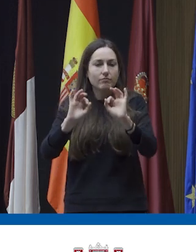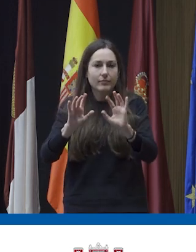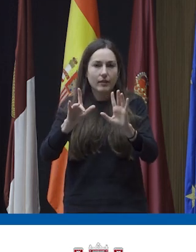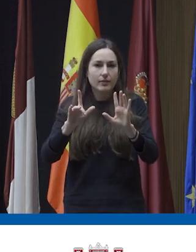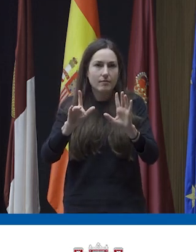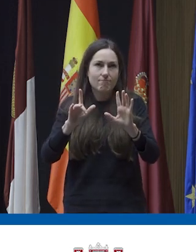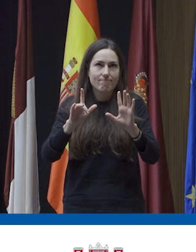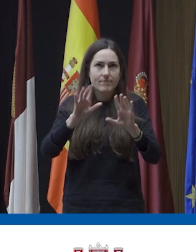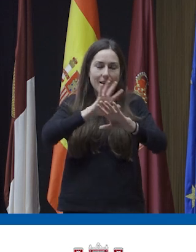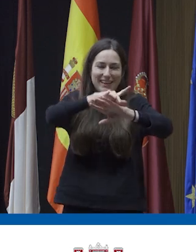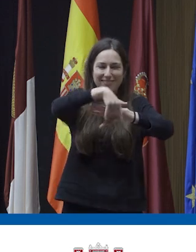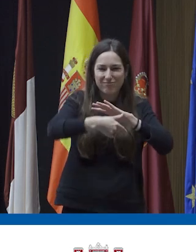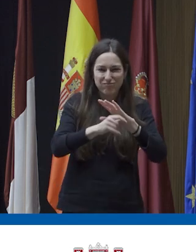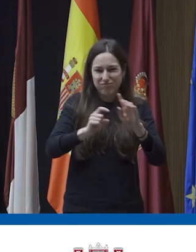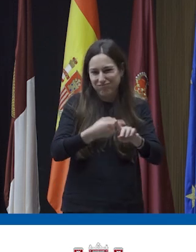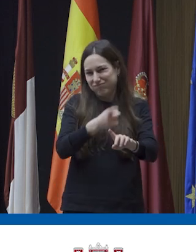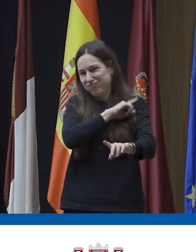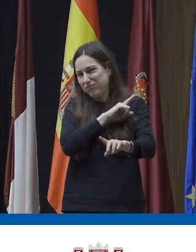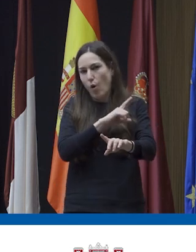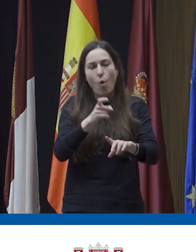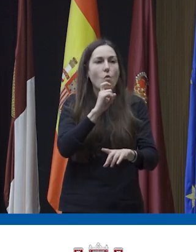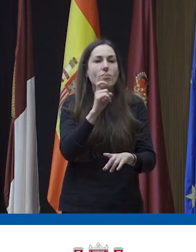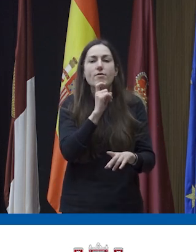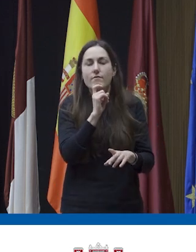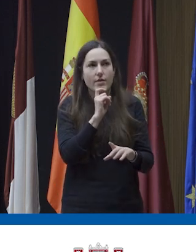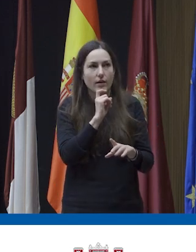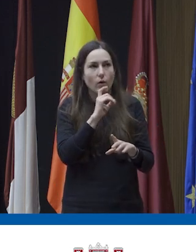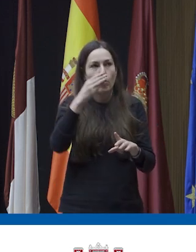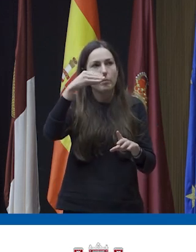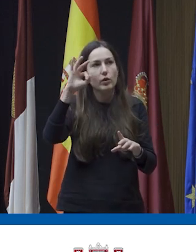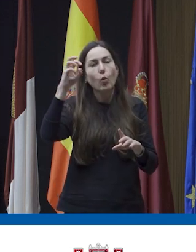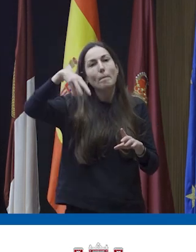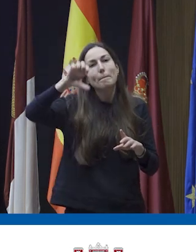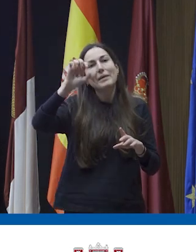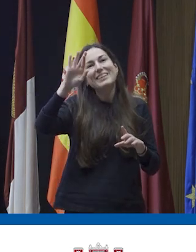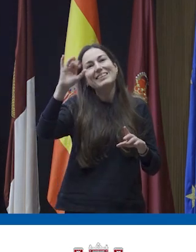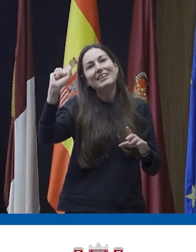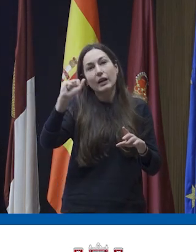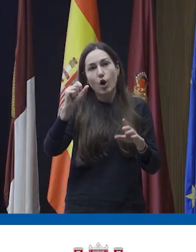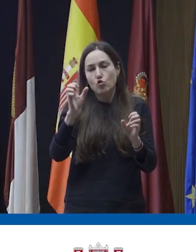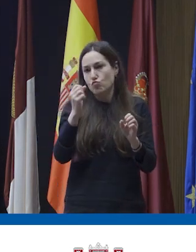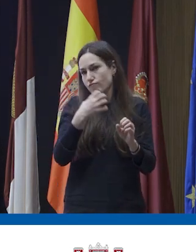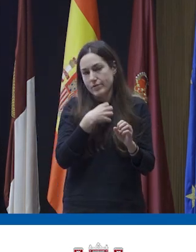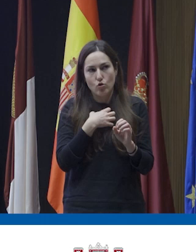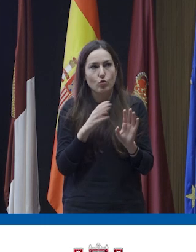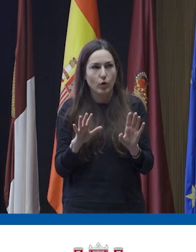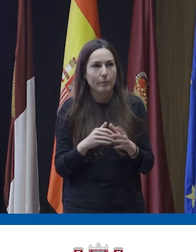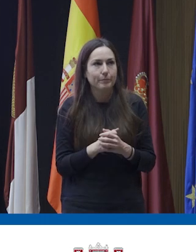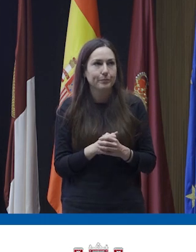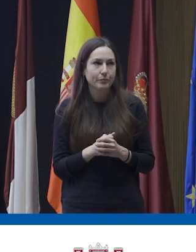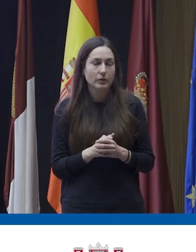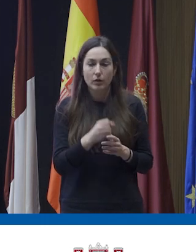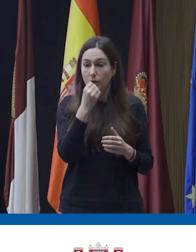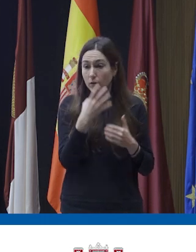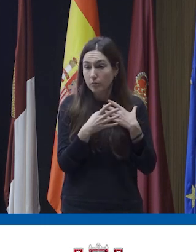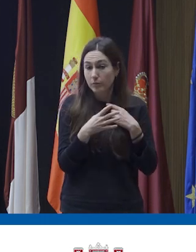en los que no es posible realizar la biometría óptica habitual. Y bueno, pues como ya he comentado, con